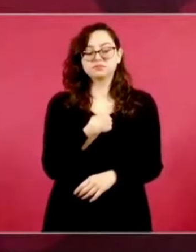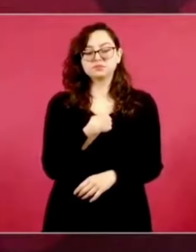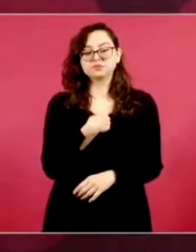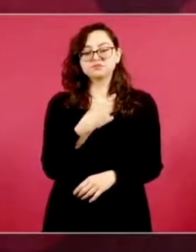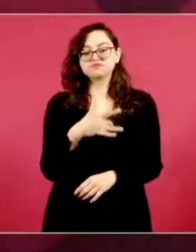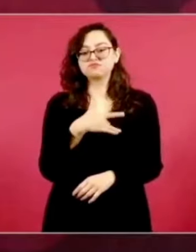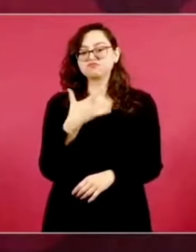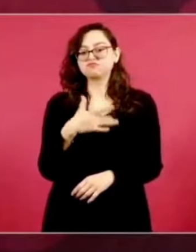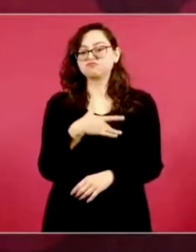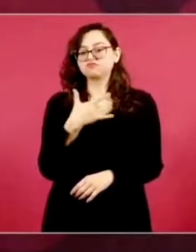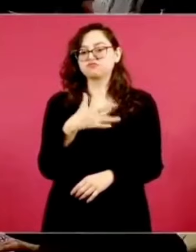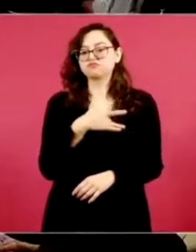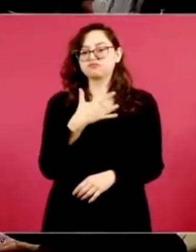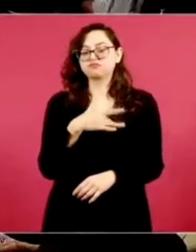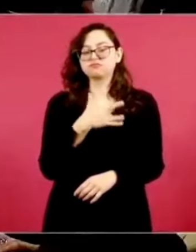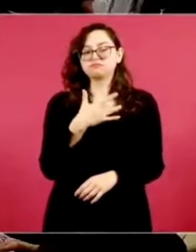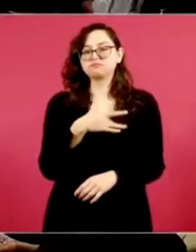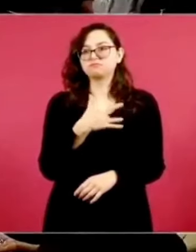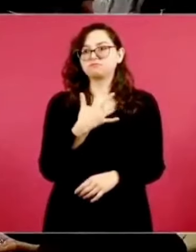causa,